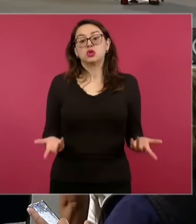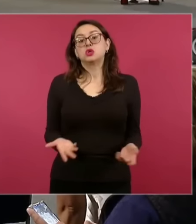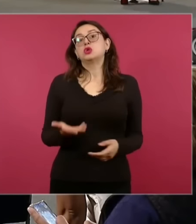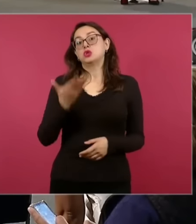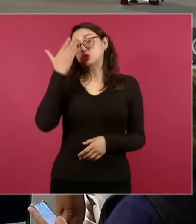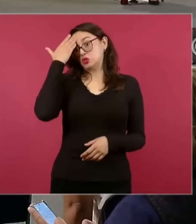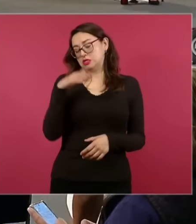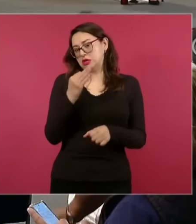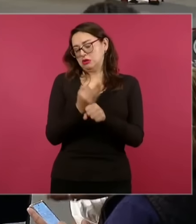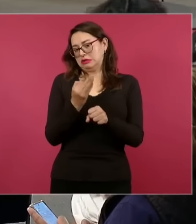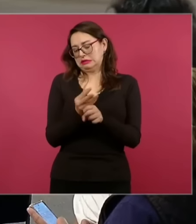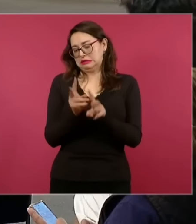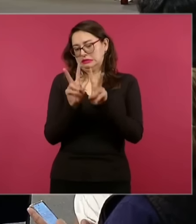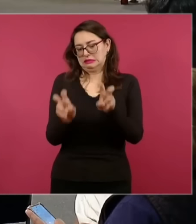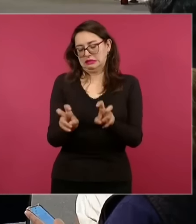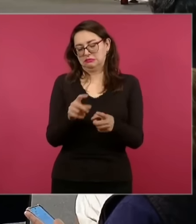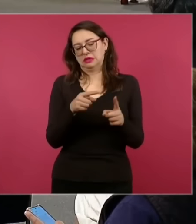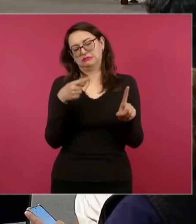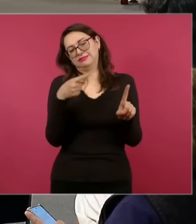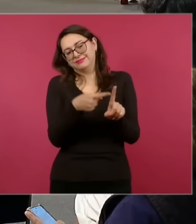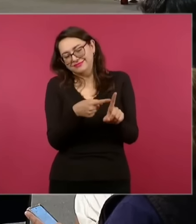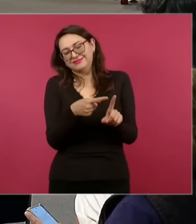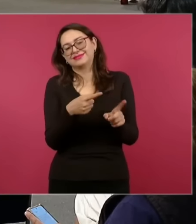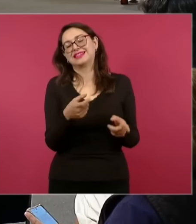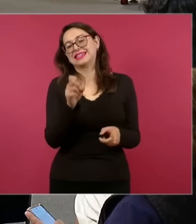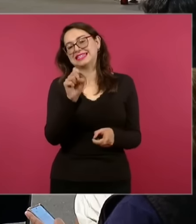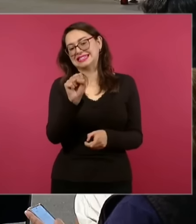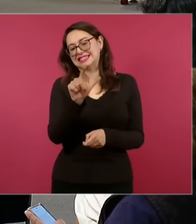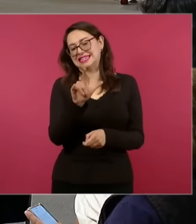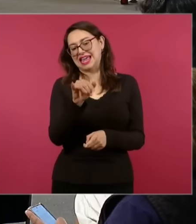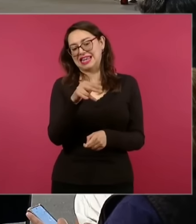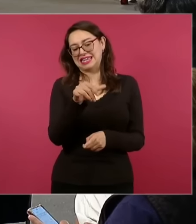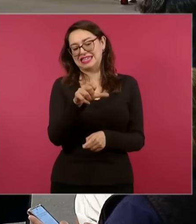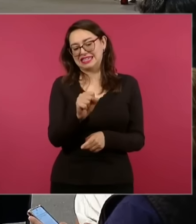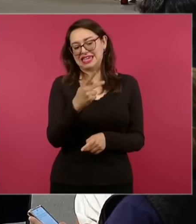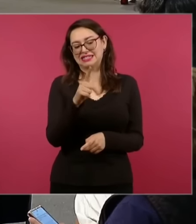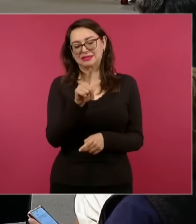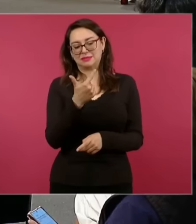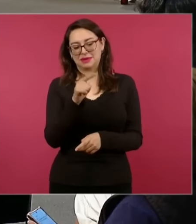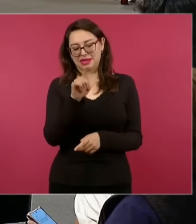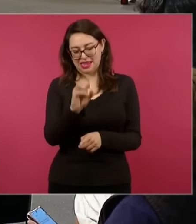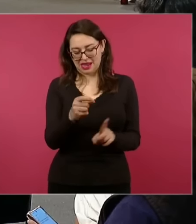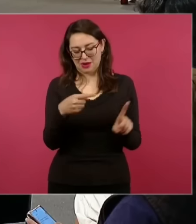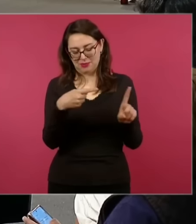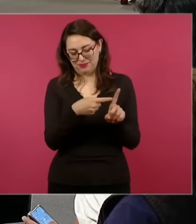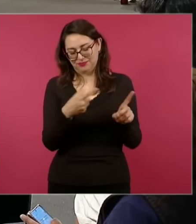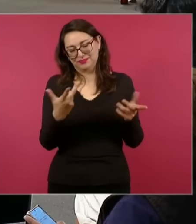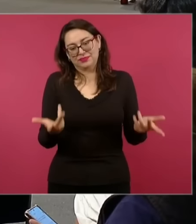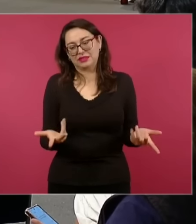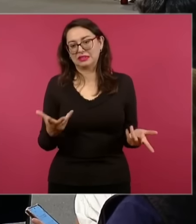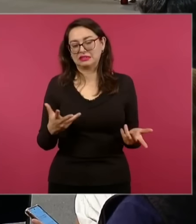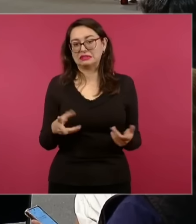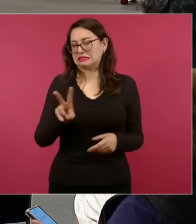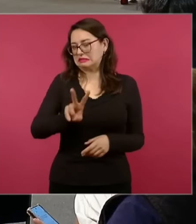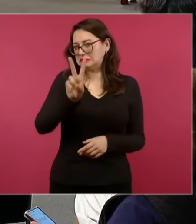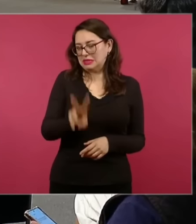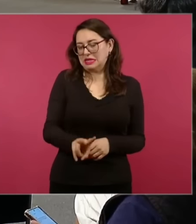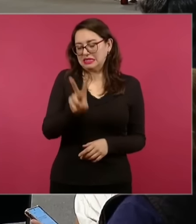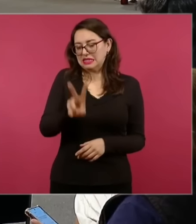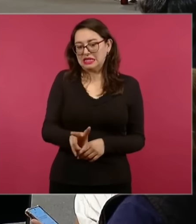de Salinas Pliego. Sin embargo, bueno, ayer lo dijo mi compañero Hans. Yo quiero decirle que las mujeres nos